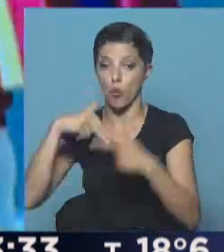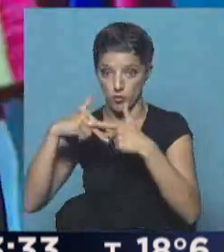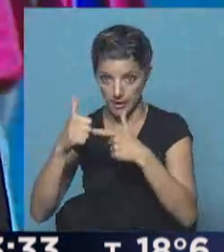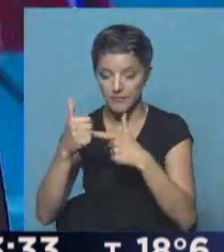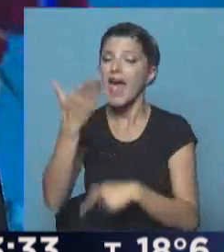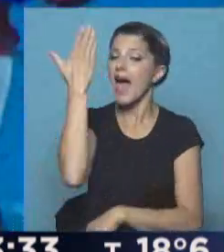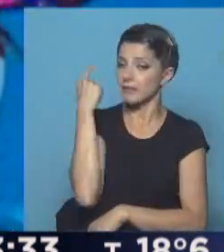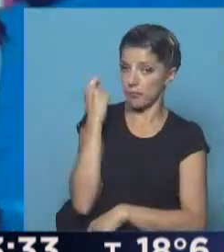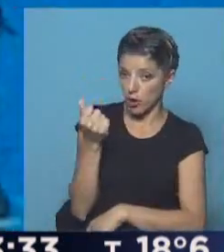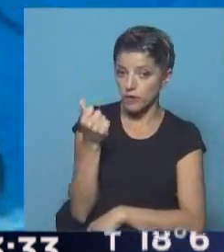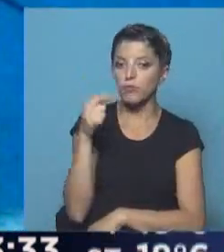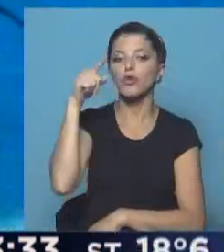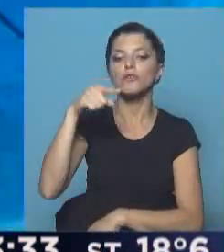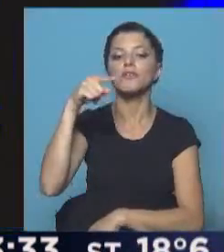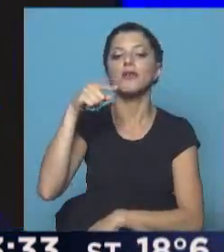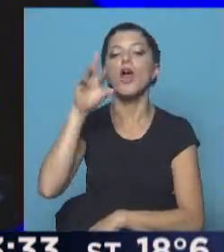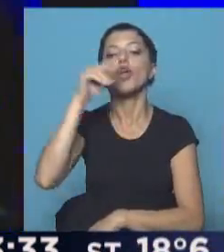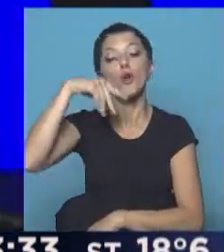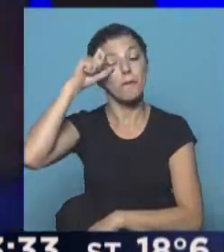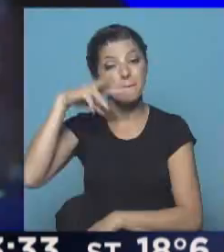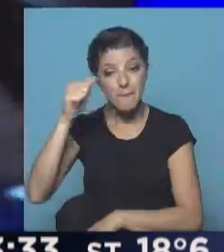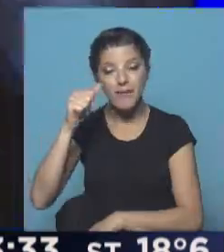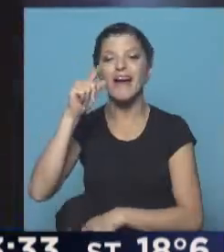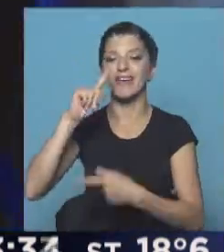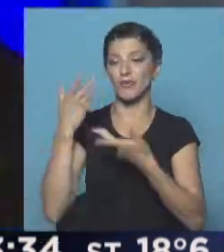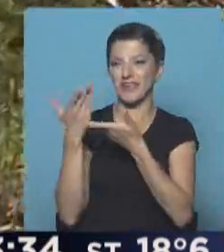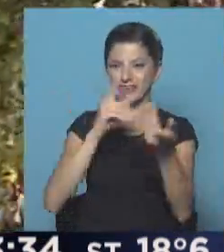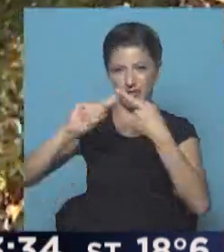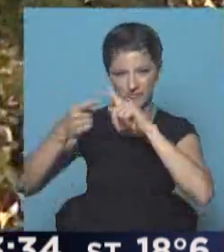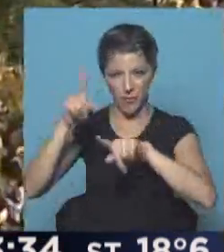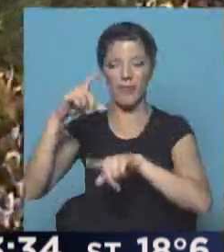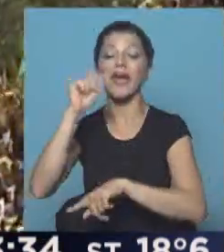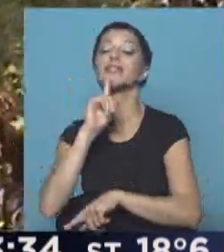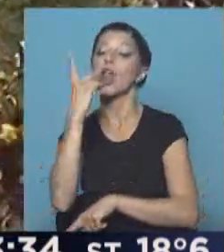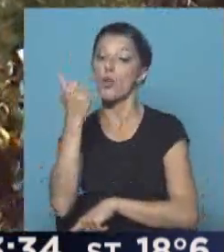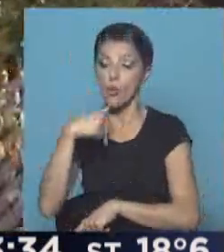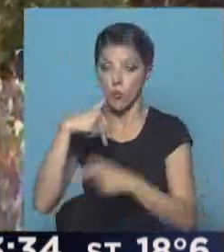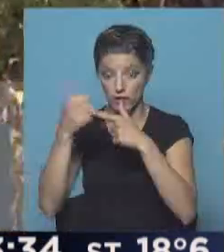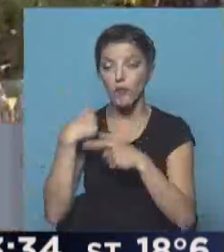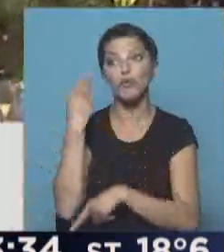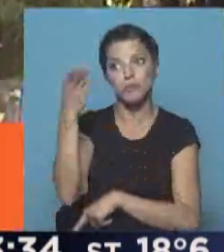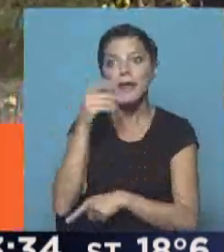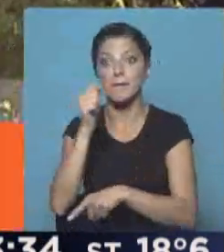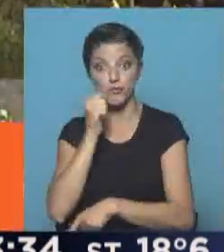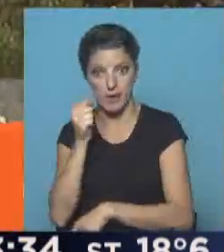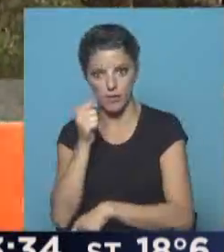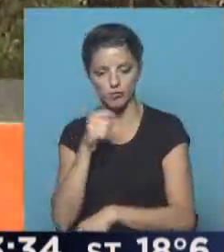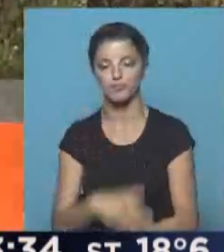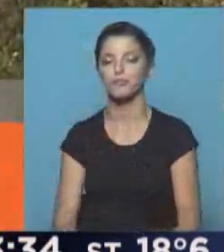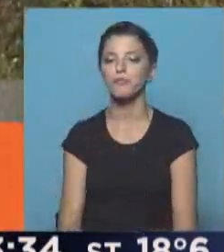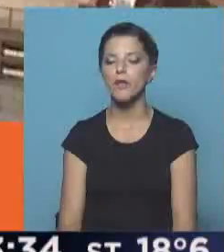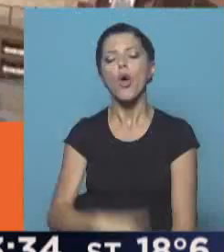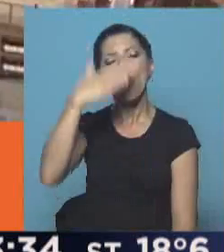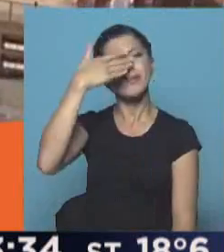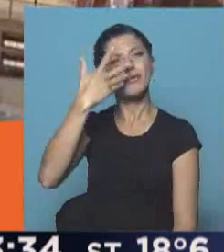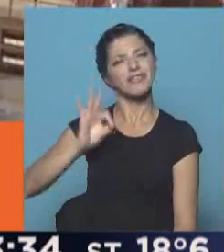de Relaciones Exteriores de Cataluña. Lo entrevistamos, hablamos con él. Las últimas movilizaciones de los últimos 5 años